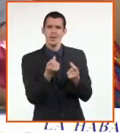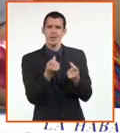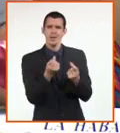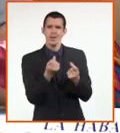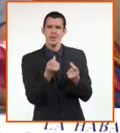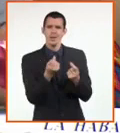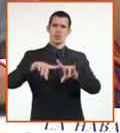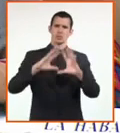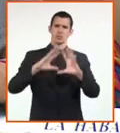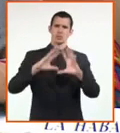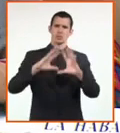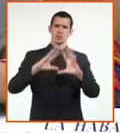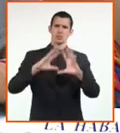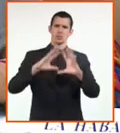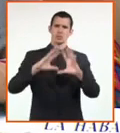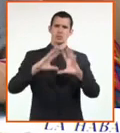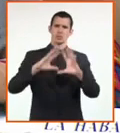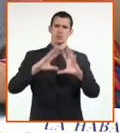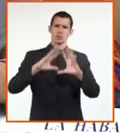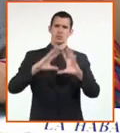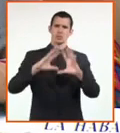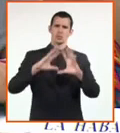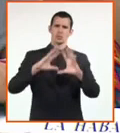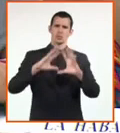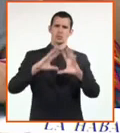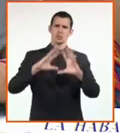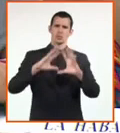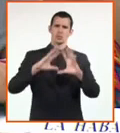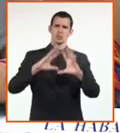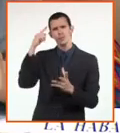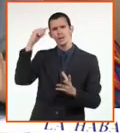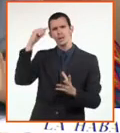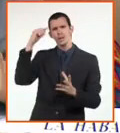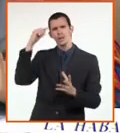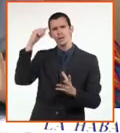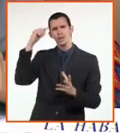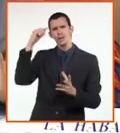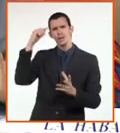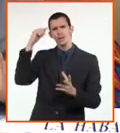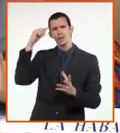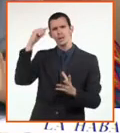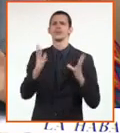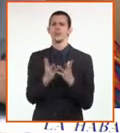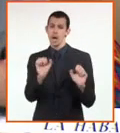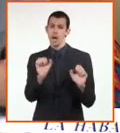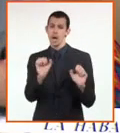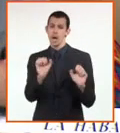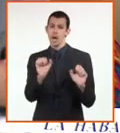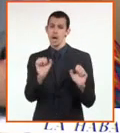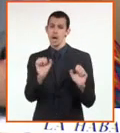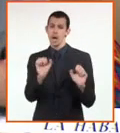siendo manipulados siempre por esa derecha, siempre por ese capitalismo. Una cosa es lo que ellos